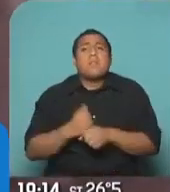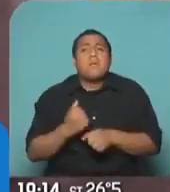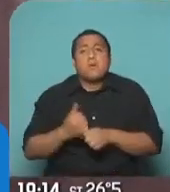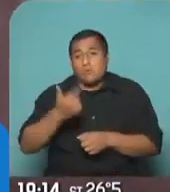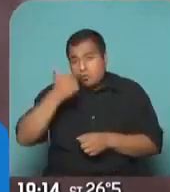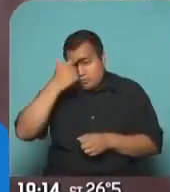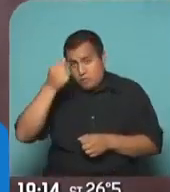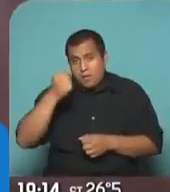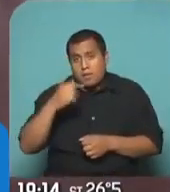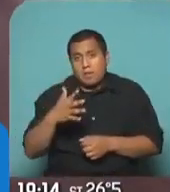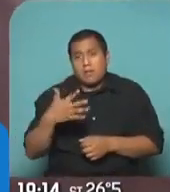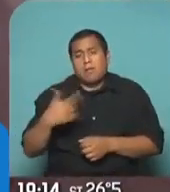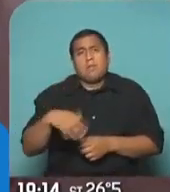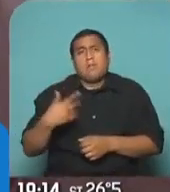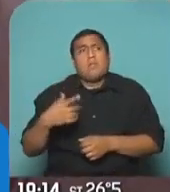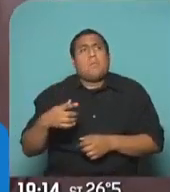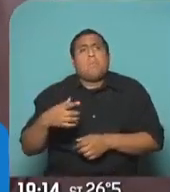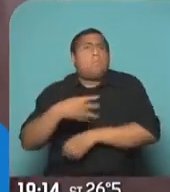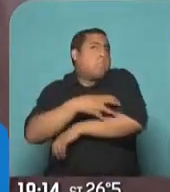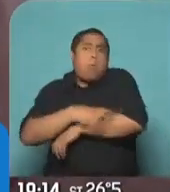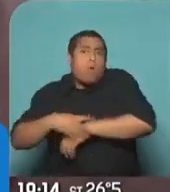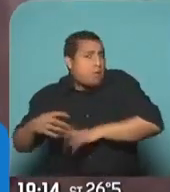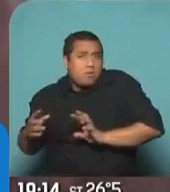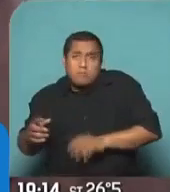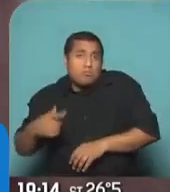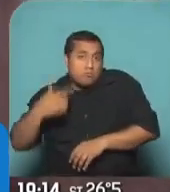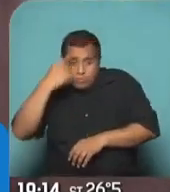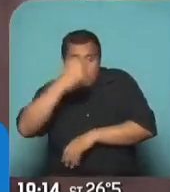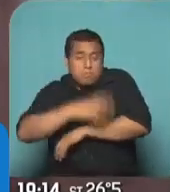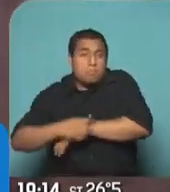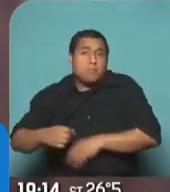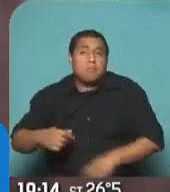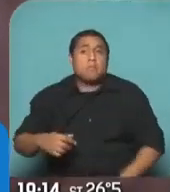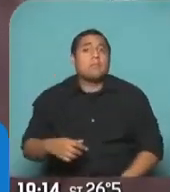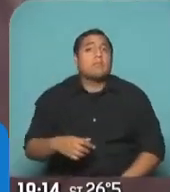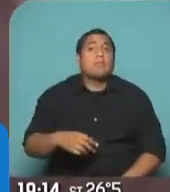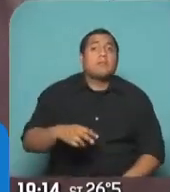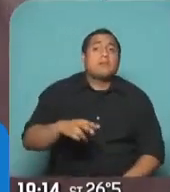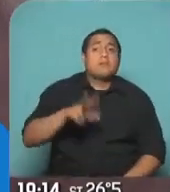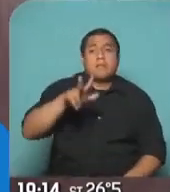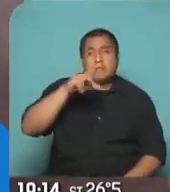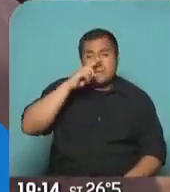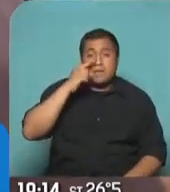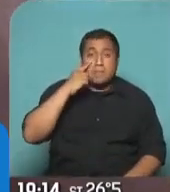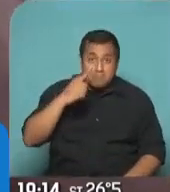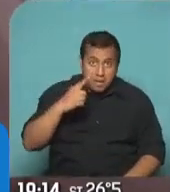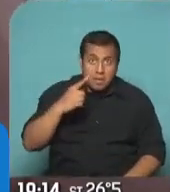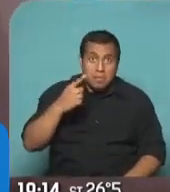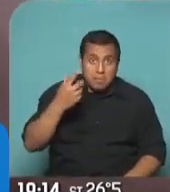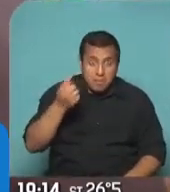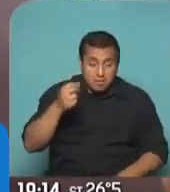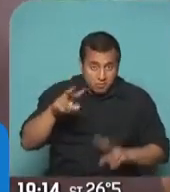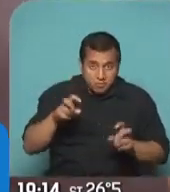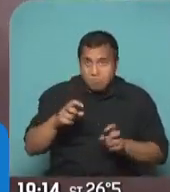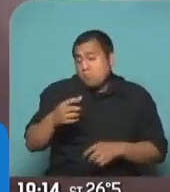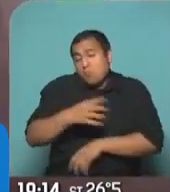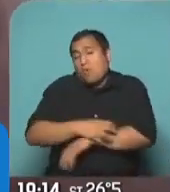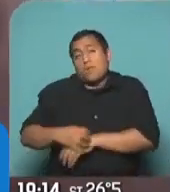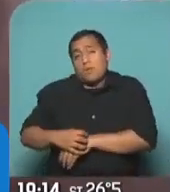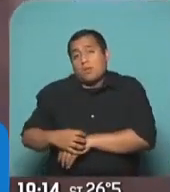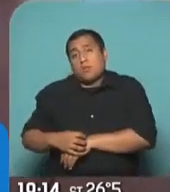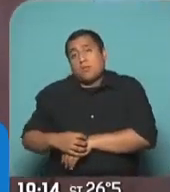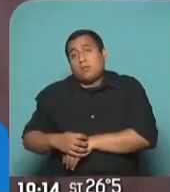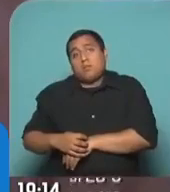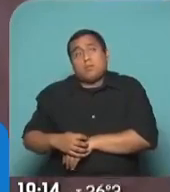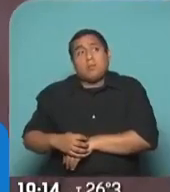quedaron por debajo del nivel de la pobreza. Hoy el nivel de la pobreza está a 37.600 y algo, me parece. Y el salario del trabajador, el básico, 41